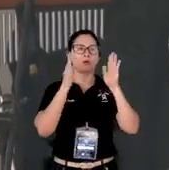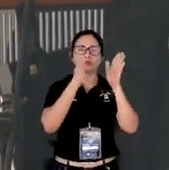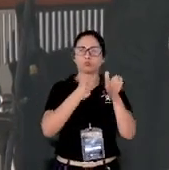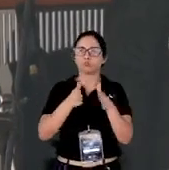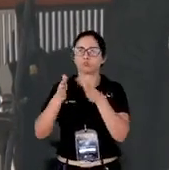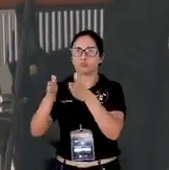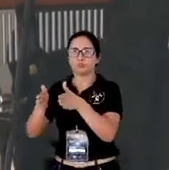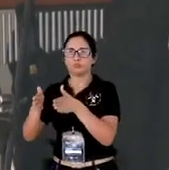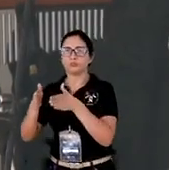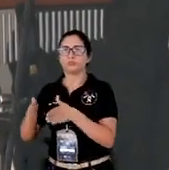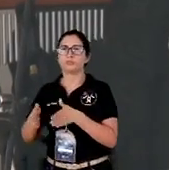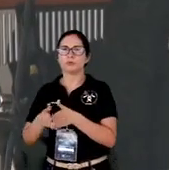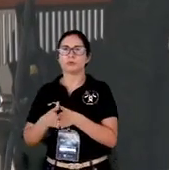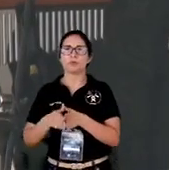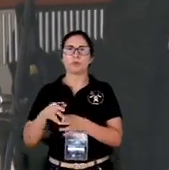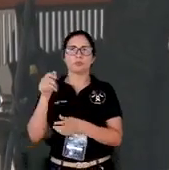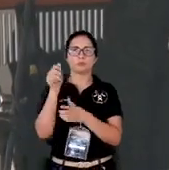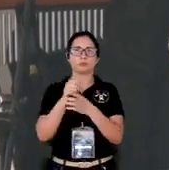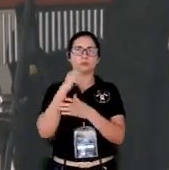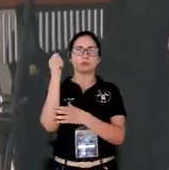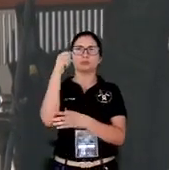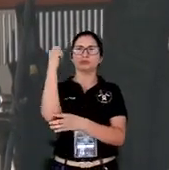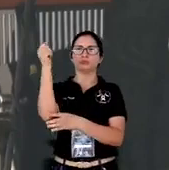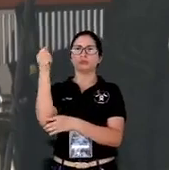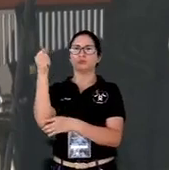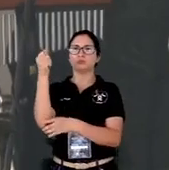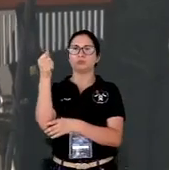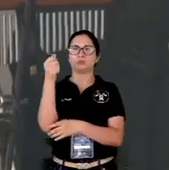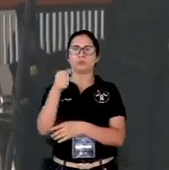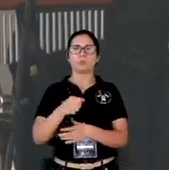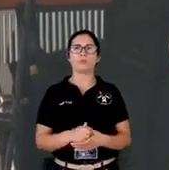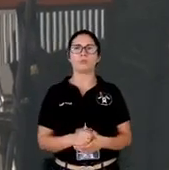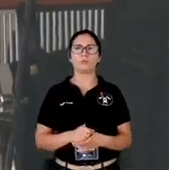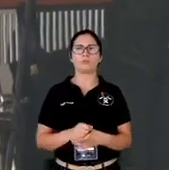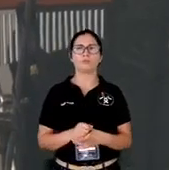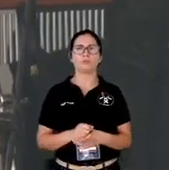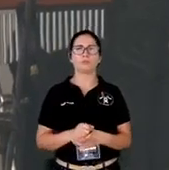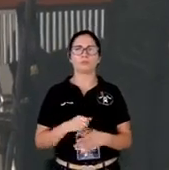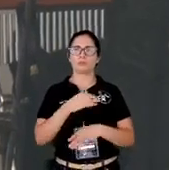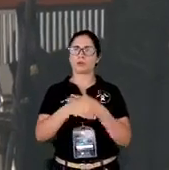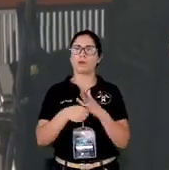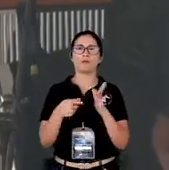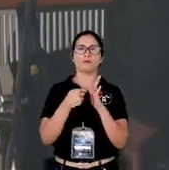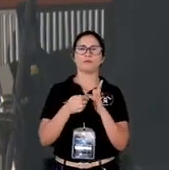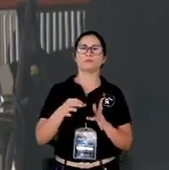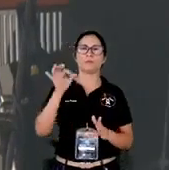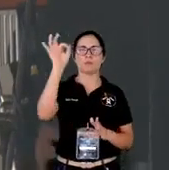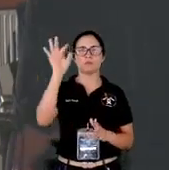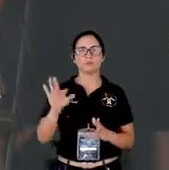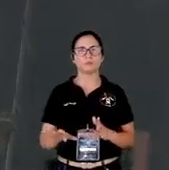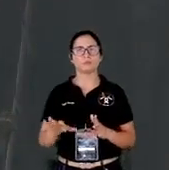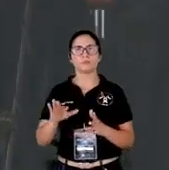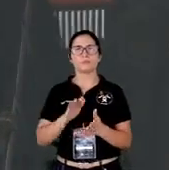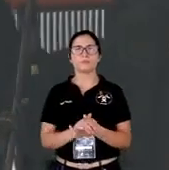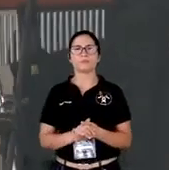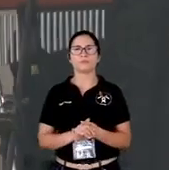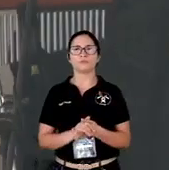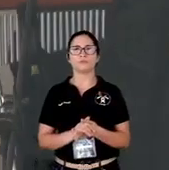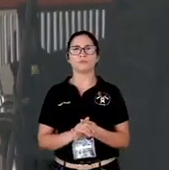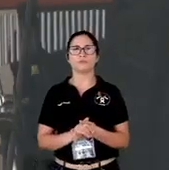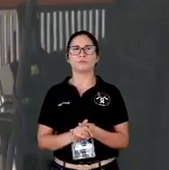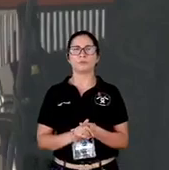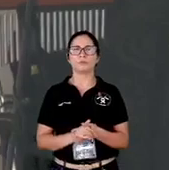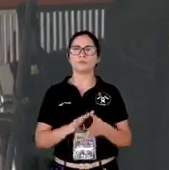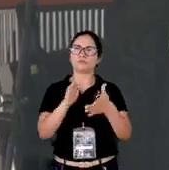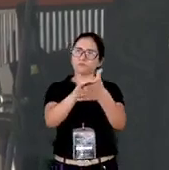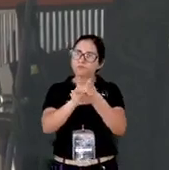organizándonos las bombitas que tenemos para nuestro programa, todas las esposas de pastores, nuestras compañeras. Bueno,